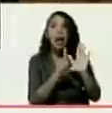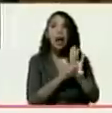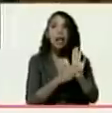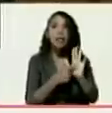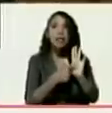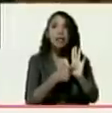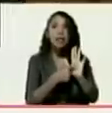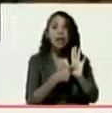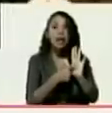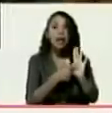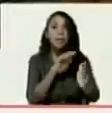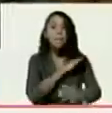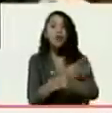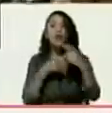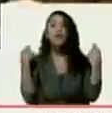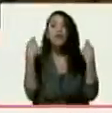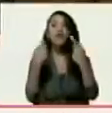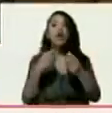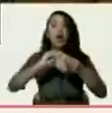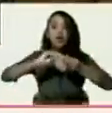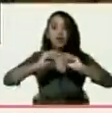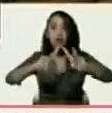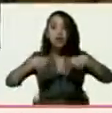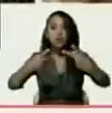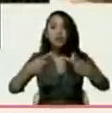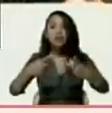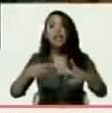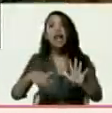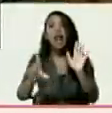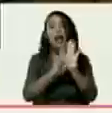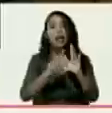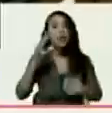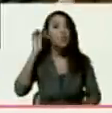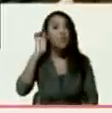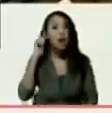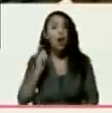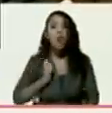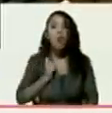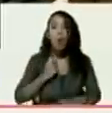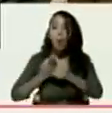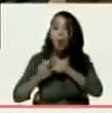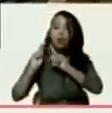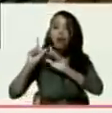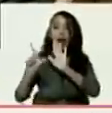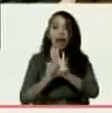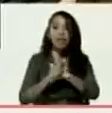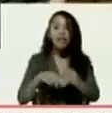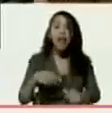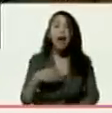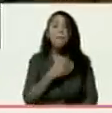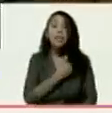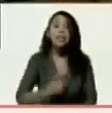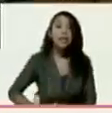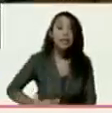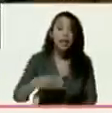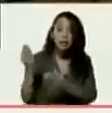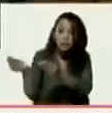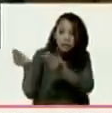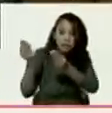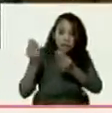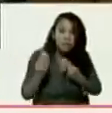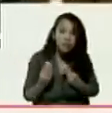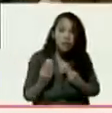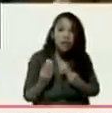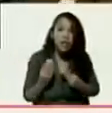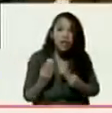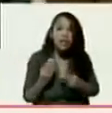de las leyes del Poder Popular, la reforma, la ley de la mujer, cualquier otra ley que desde la presidencia nos hagan llegar,